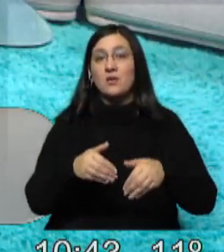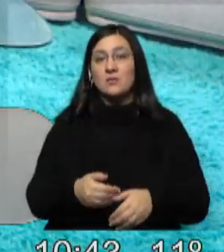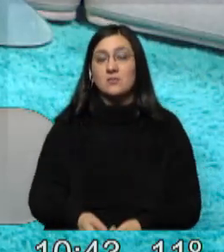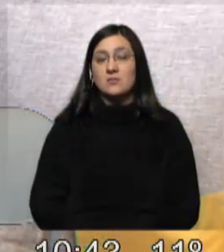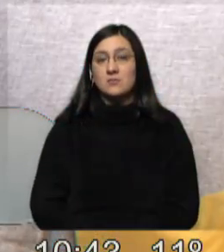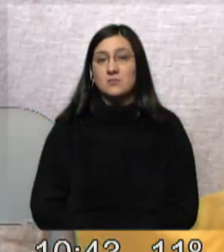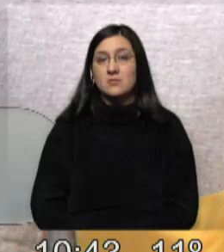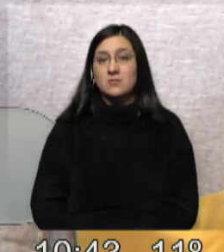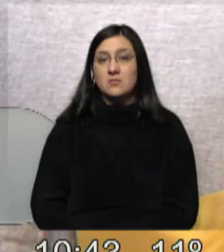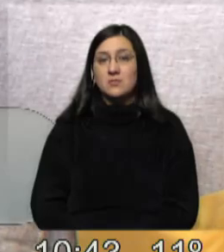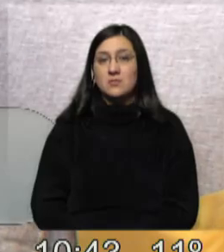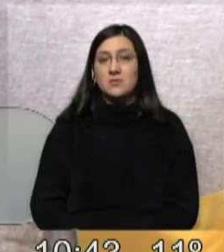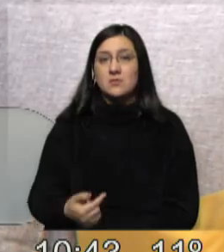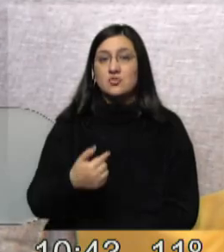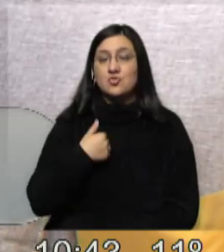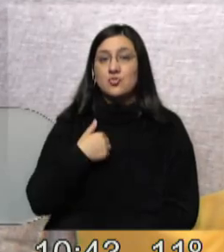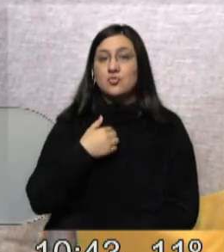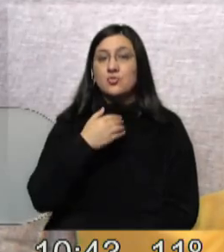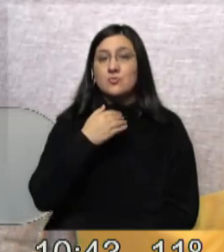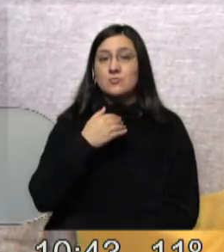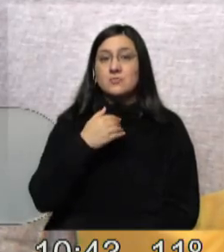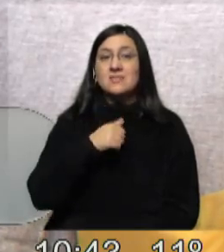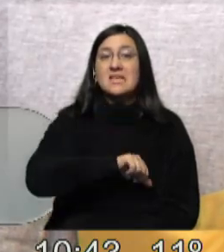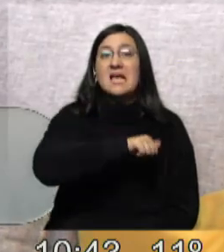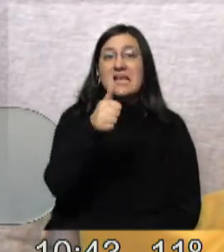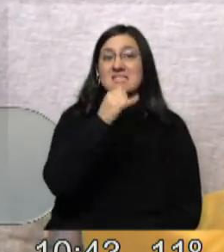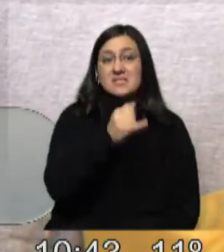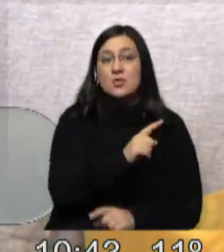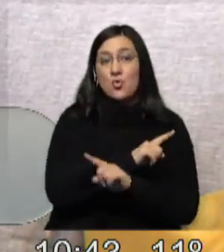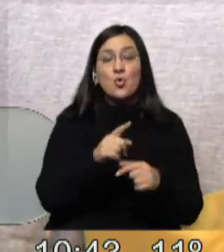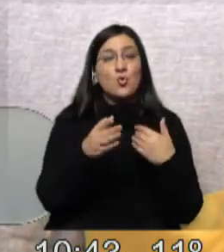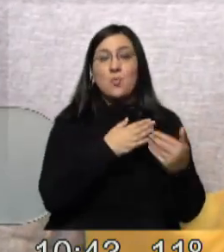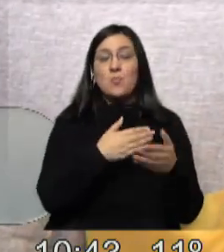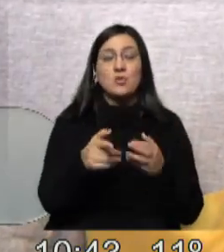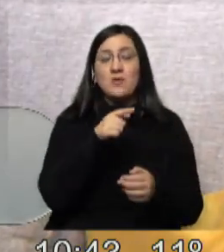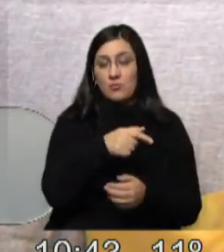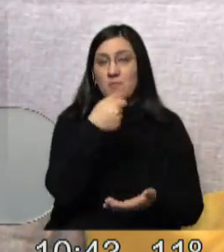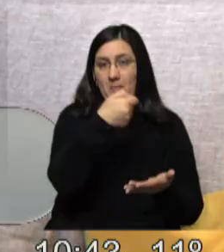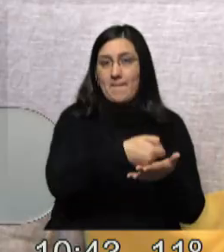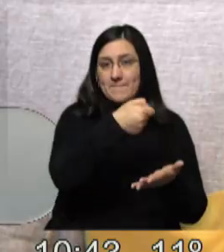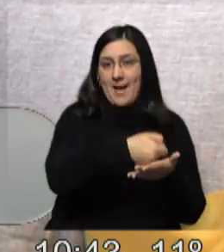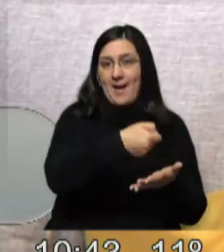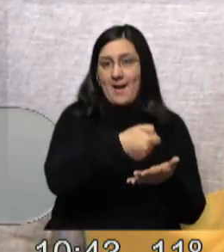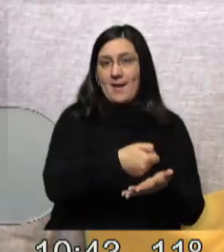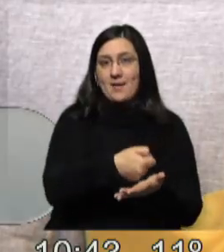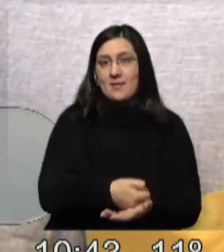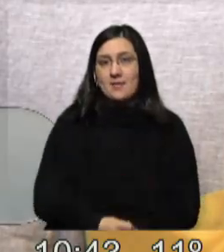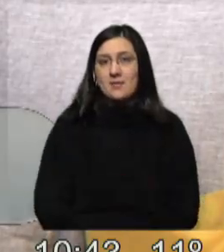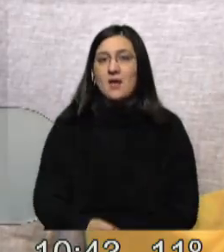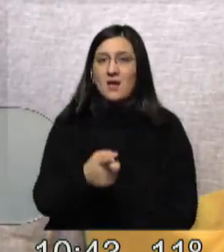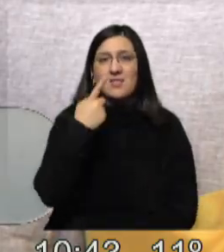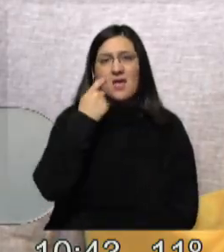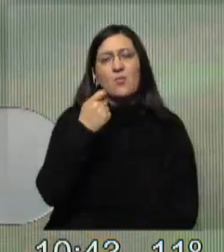y no sé si va a ser, mira, si ganás o no importa, vos tenés esta plata y ahí te das cuenta lo sucio que